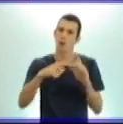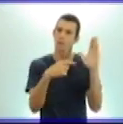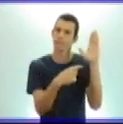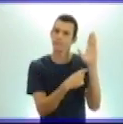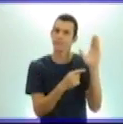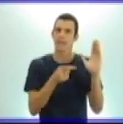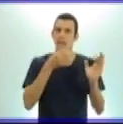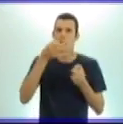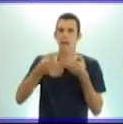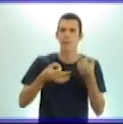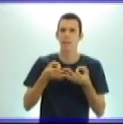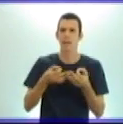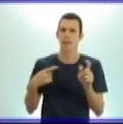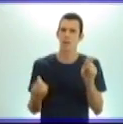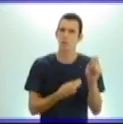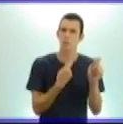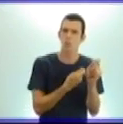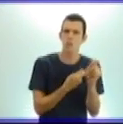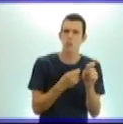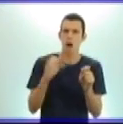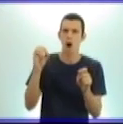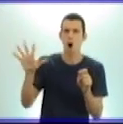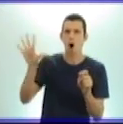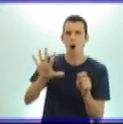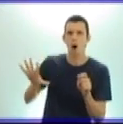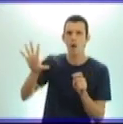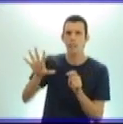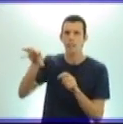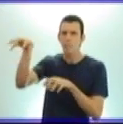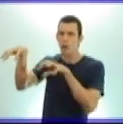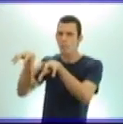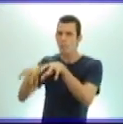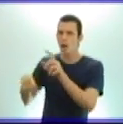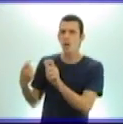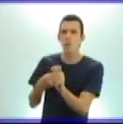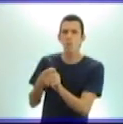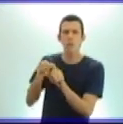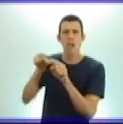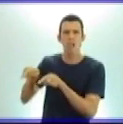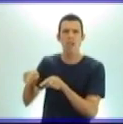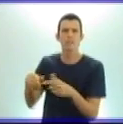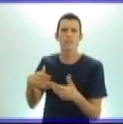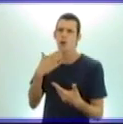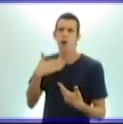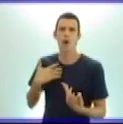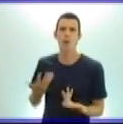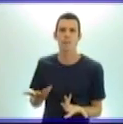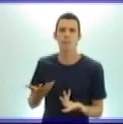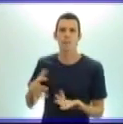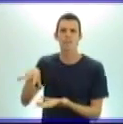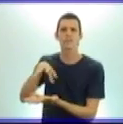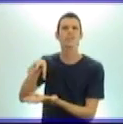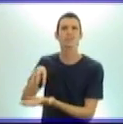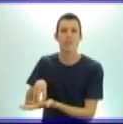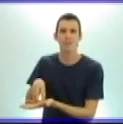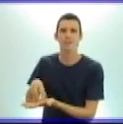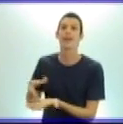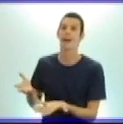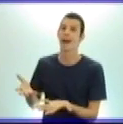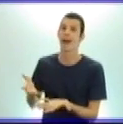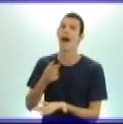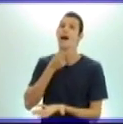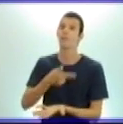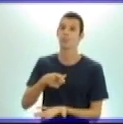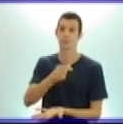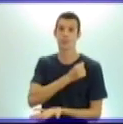en la zona oriental del país. Por tanto, si lees esos